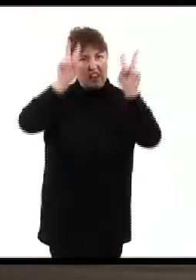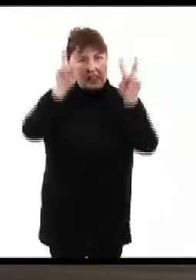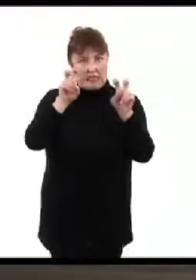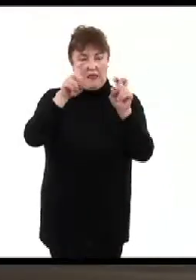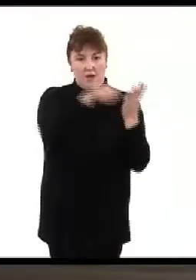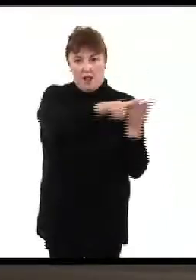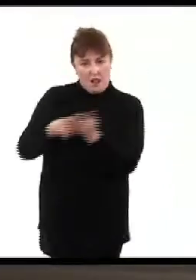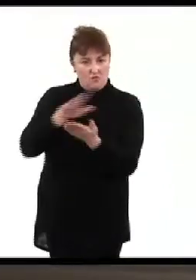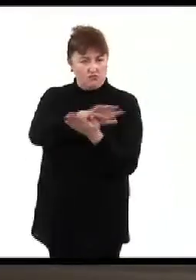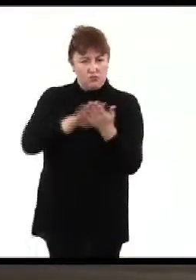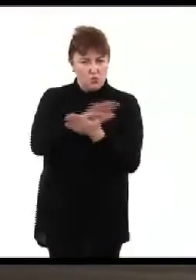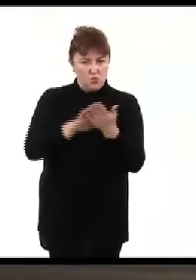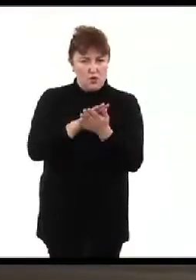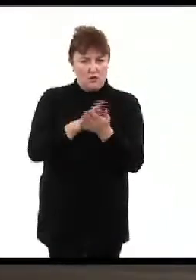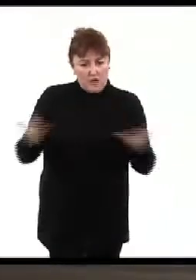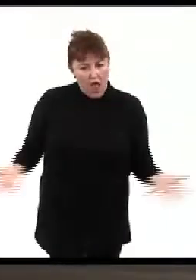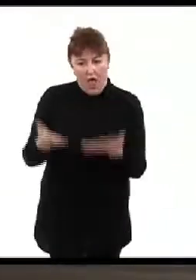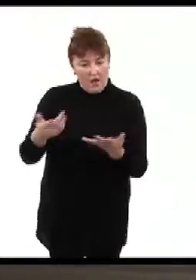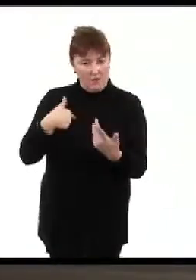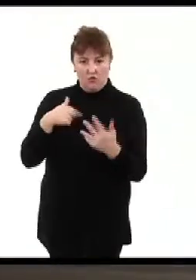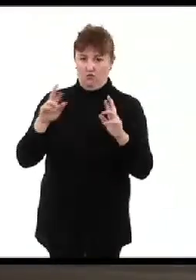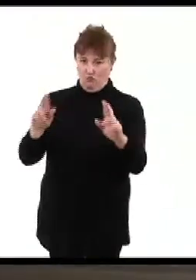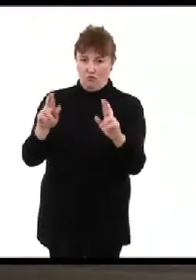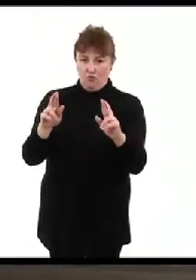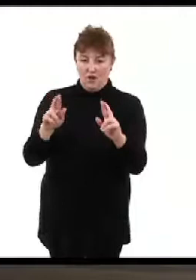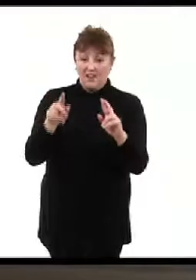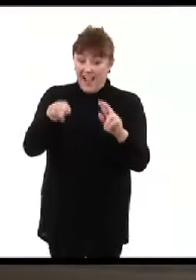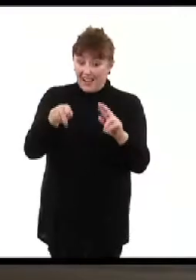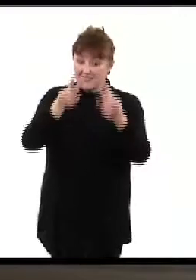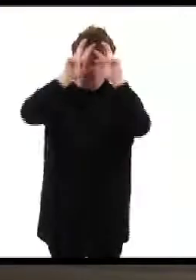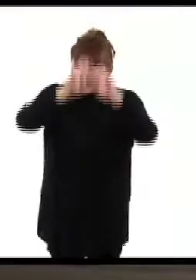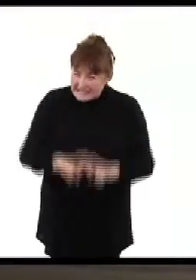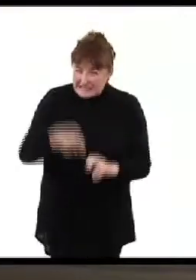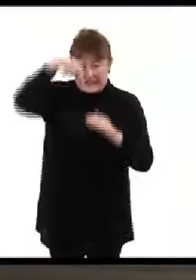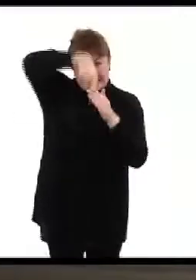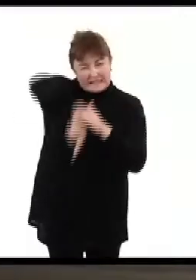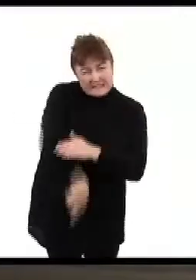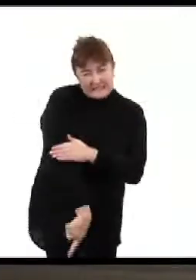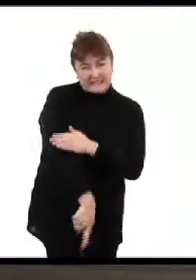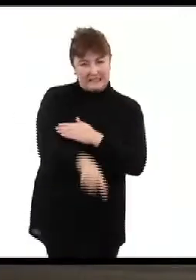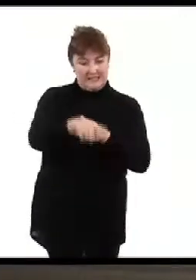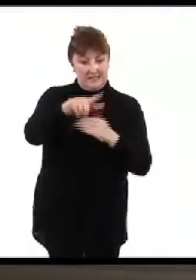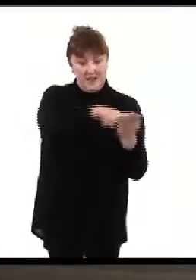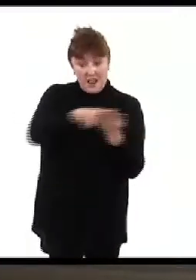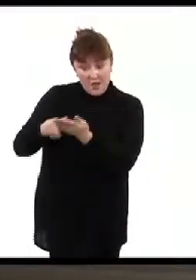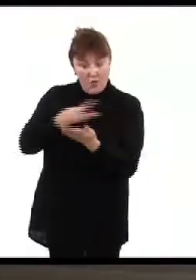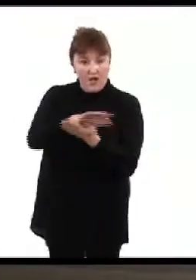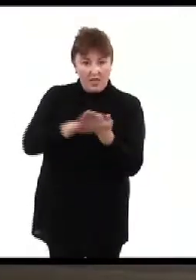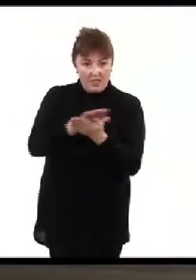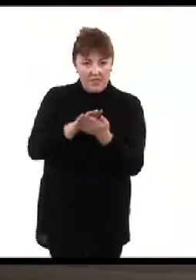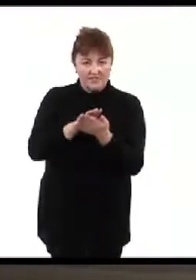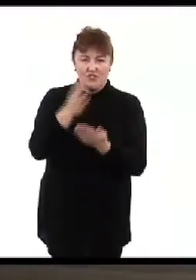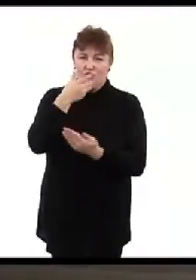de expresión. Solo profundizando en el estudio del lenguaje gestual se conoce mejor a quienes